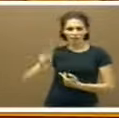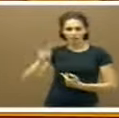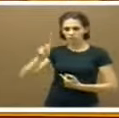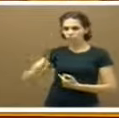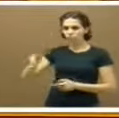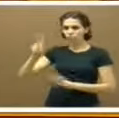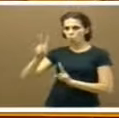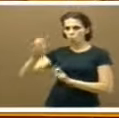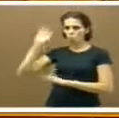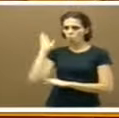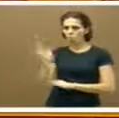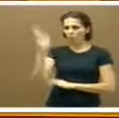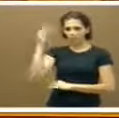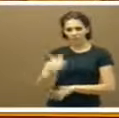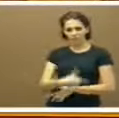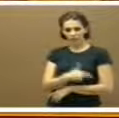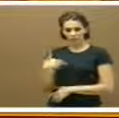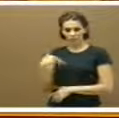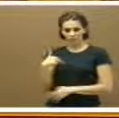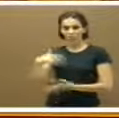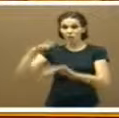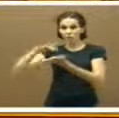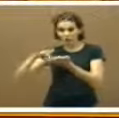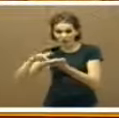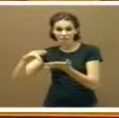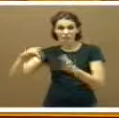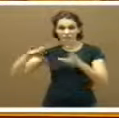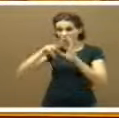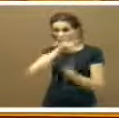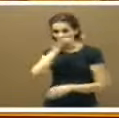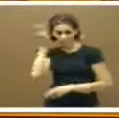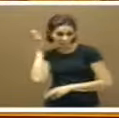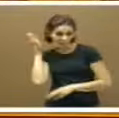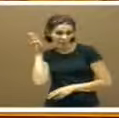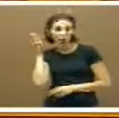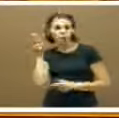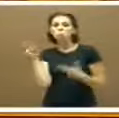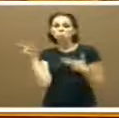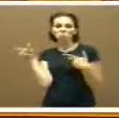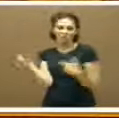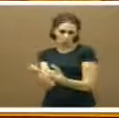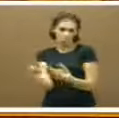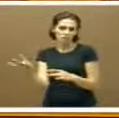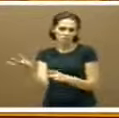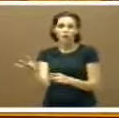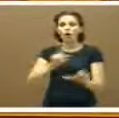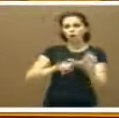la que más, señor consejero, por encima de Valencia, de Madrid, la que más ha recortado.